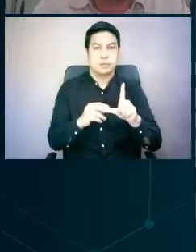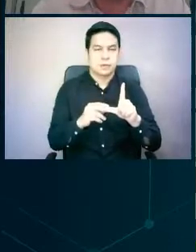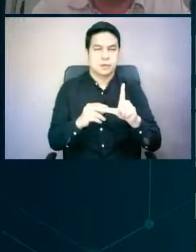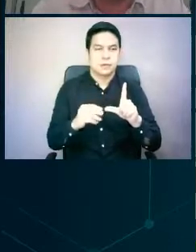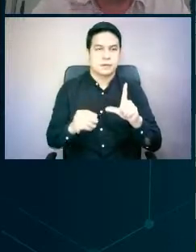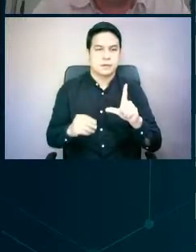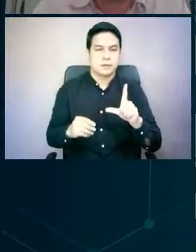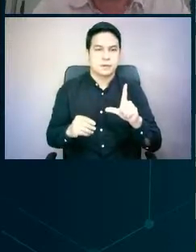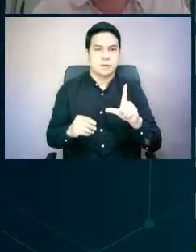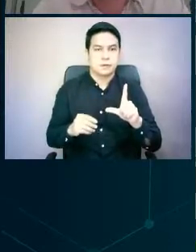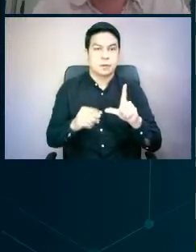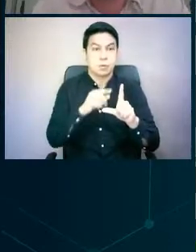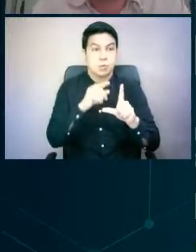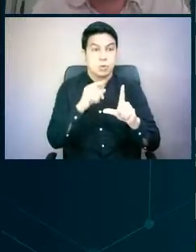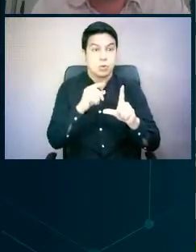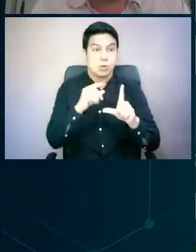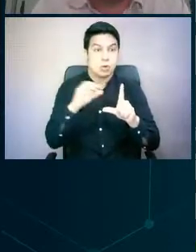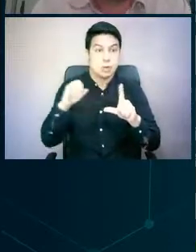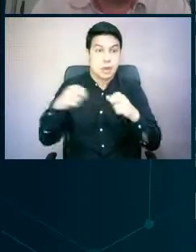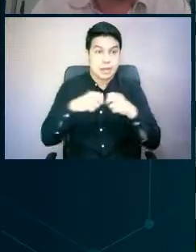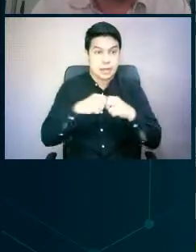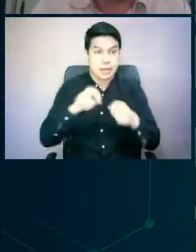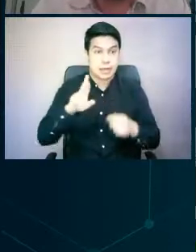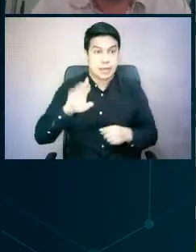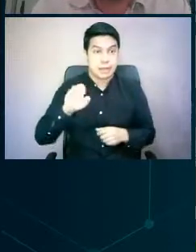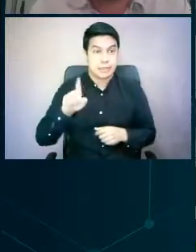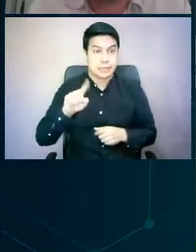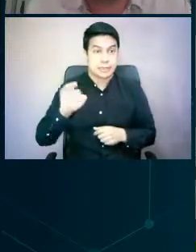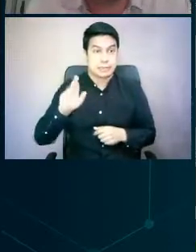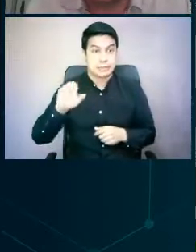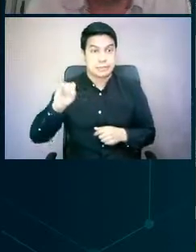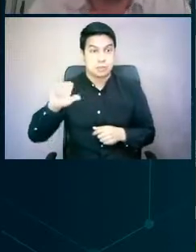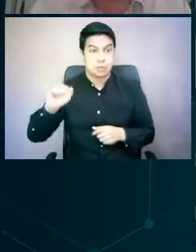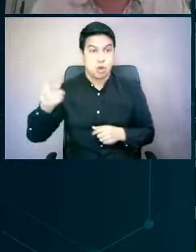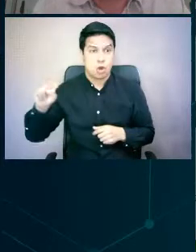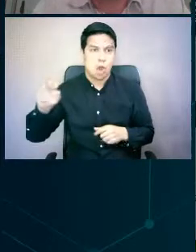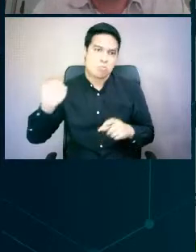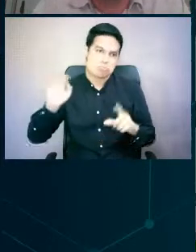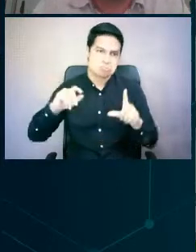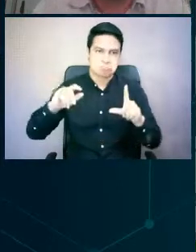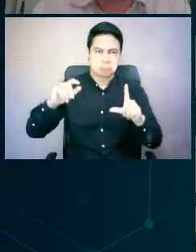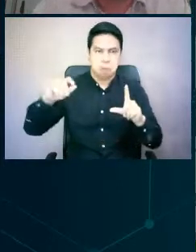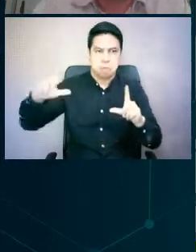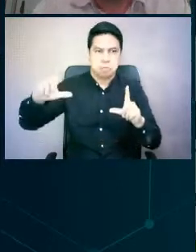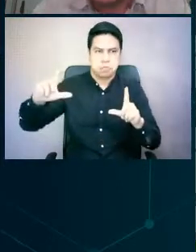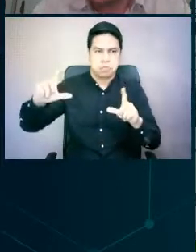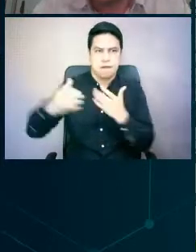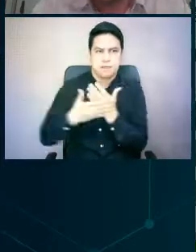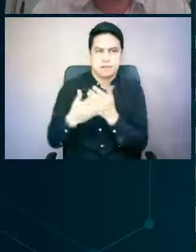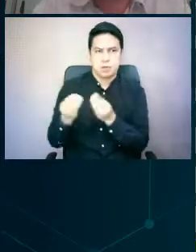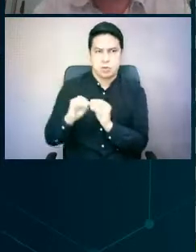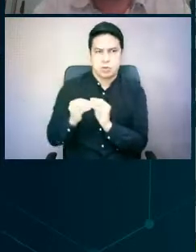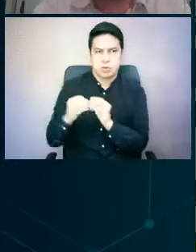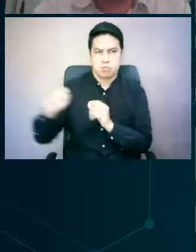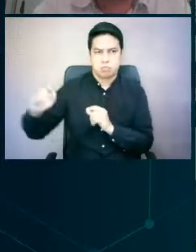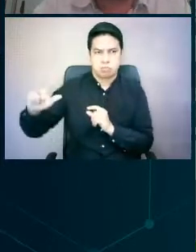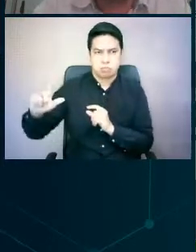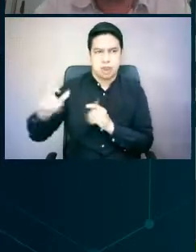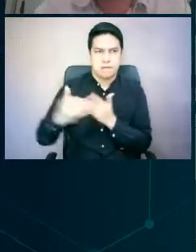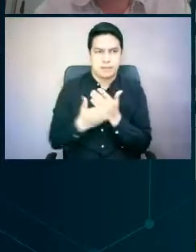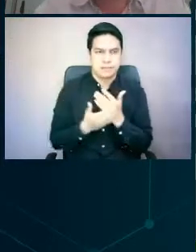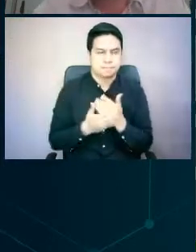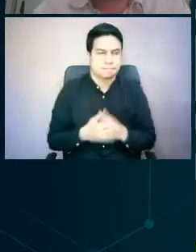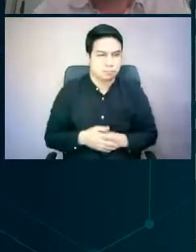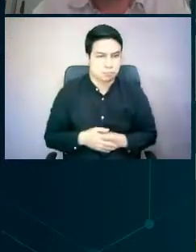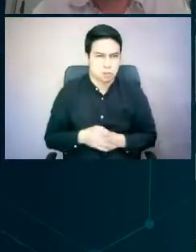que depende de la carga con la cual esté cargada pues la línea. Entonces, siempre en estado estable yo me